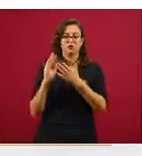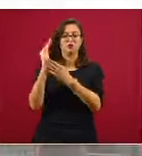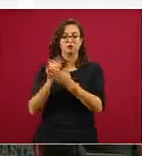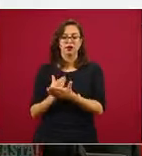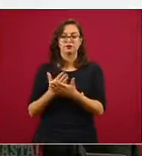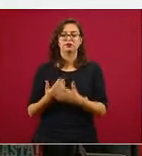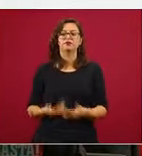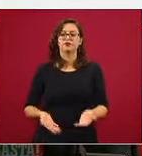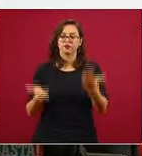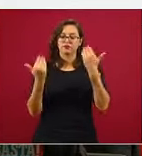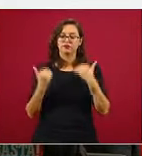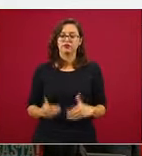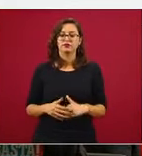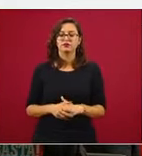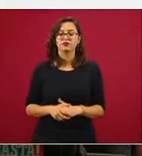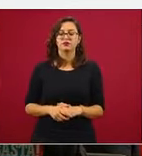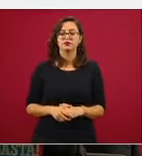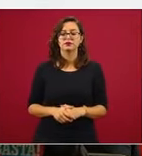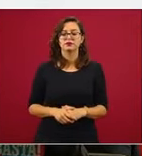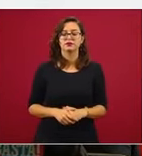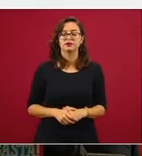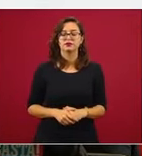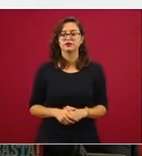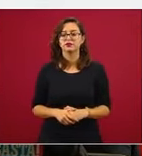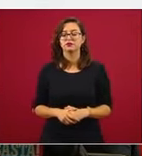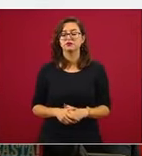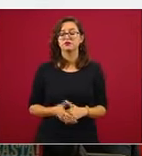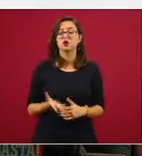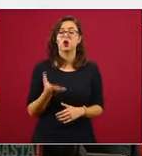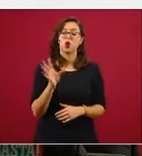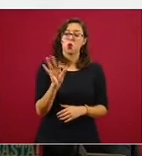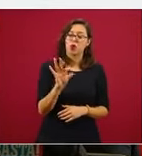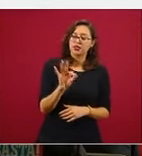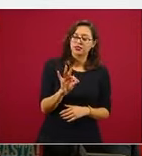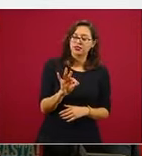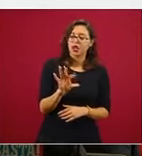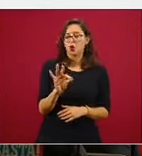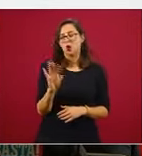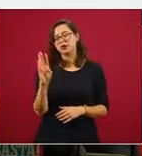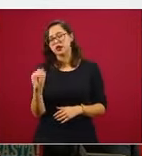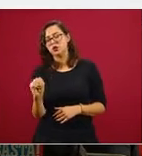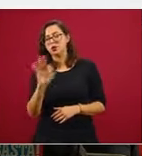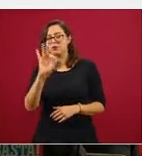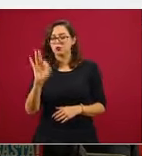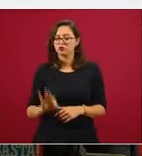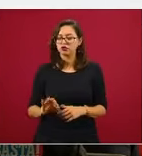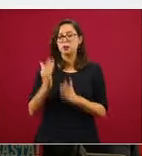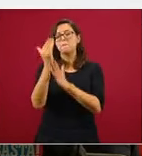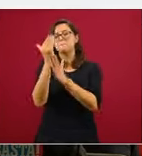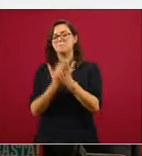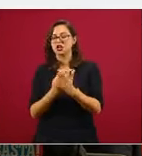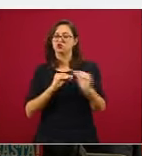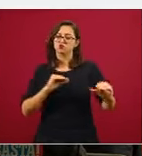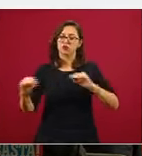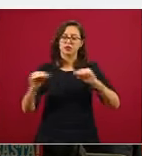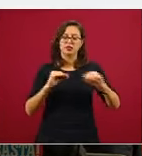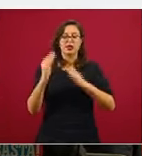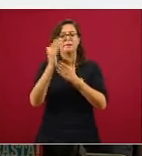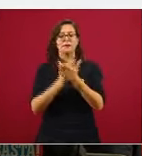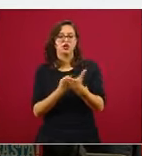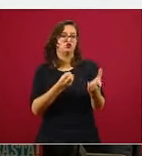La siguiente, por favor. Quienes se han mantenido entre 40 y 49 en disminución